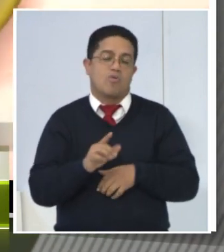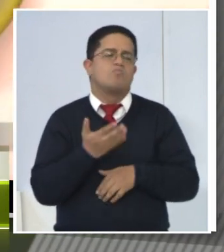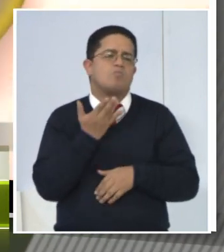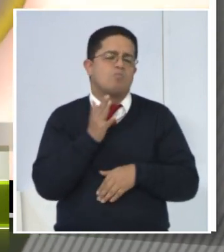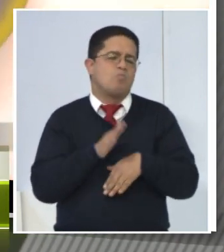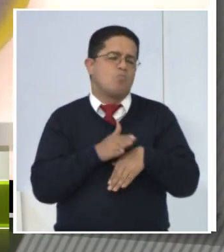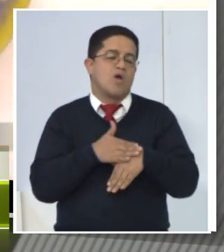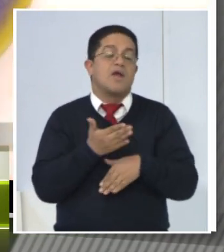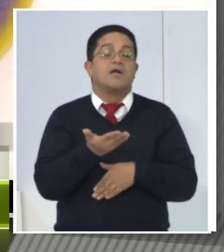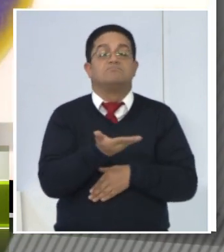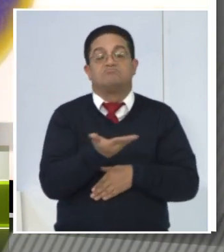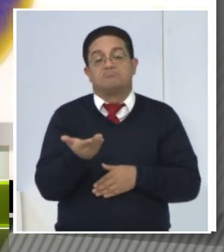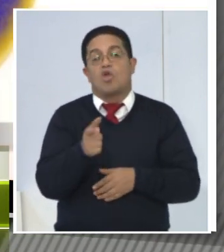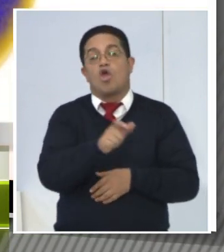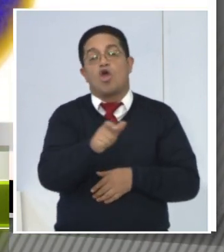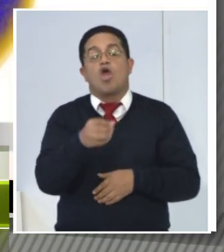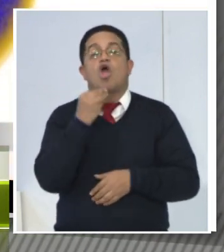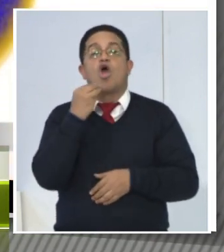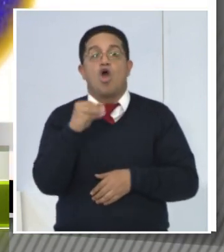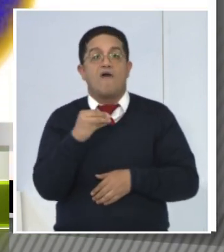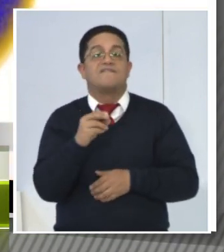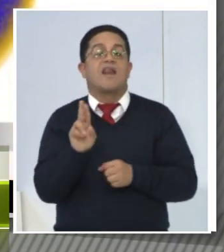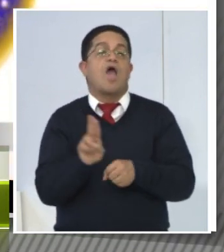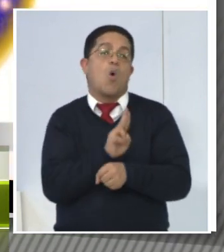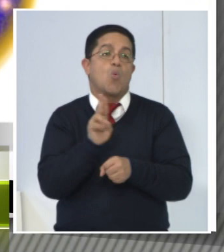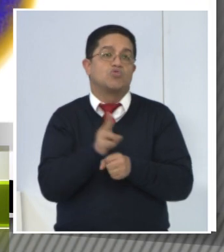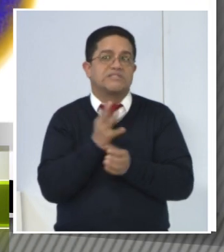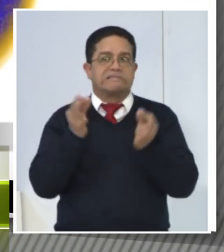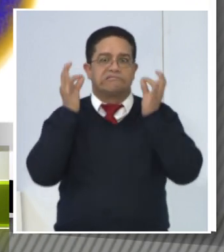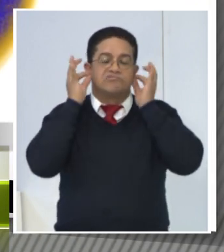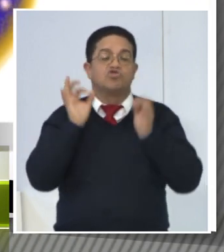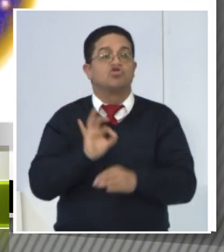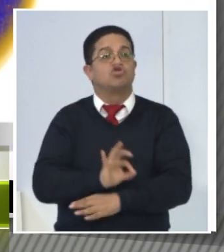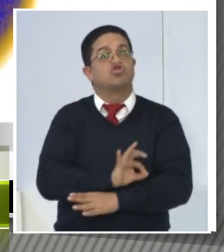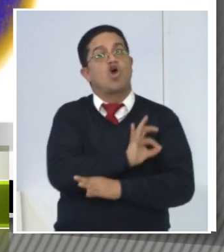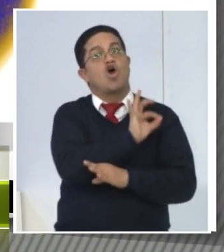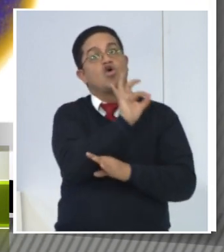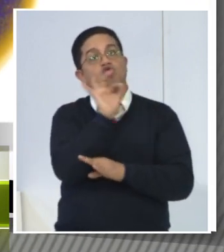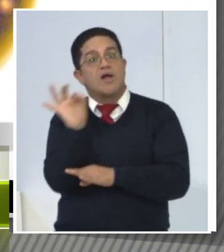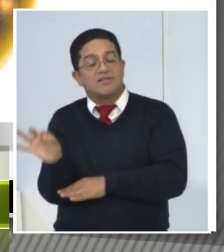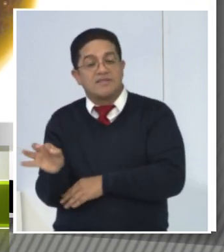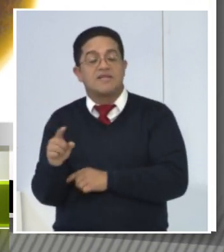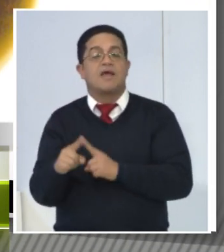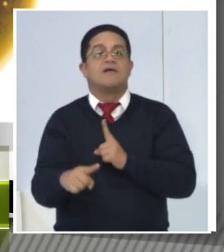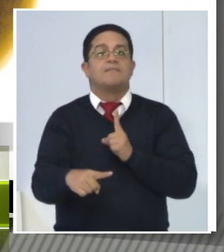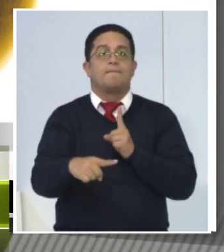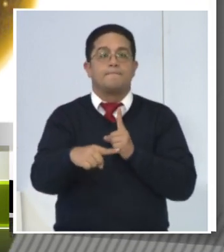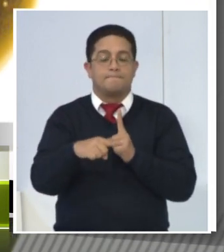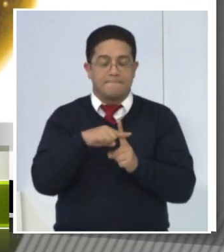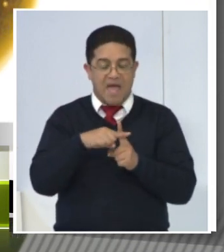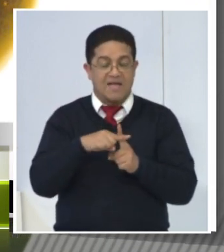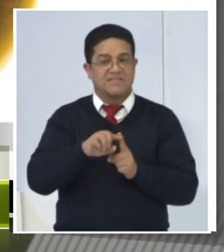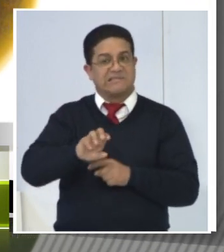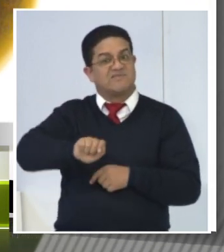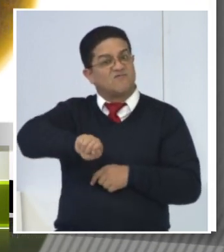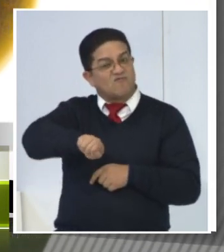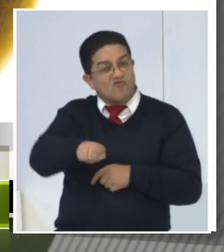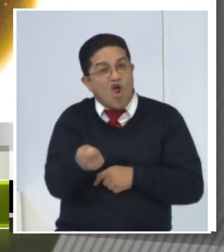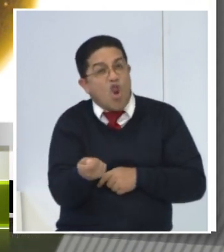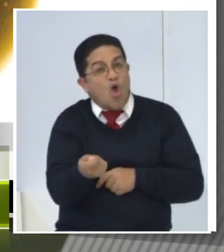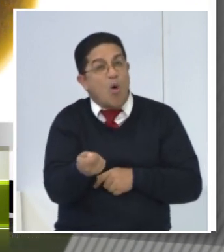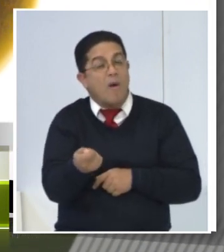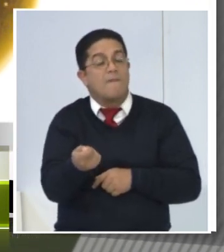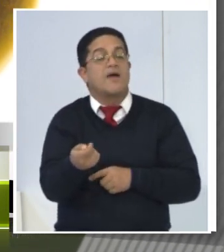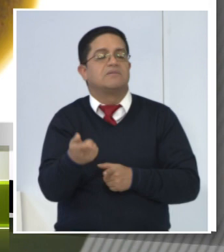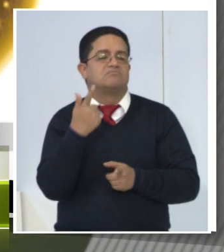adolescentes o muchas personas utilizan estos dispositivos todo el día a una alta intensidad, un alto volumen, y esta debe estar, mira,